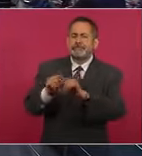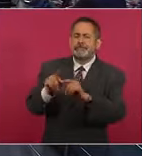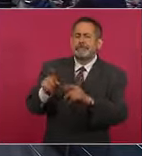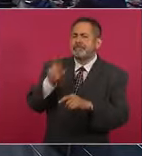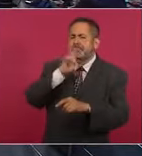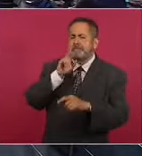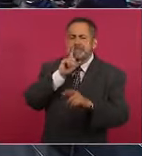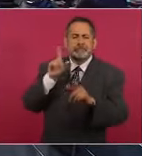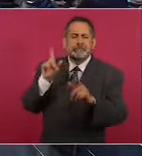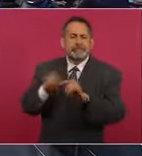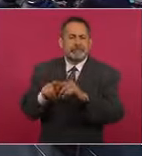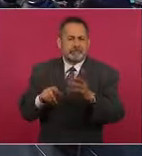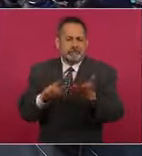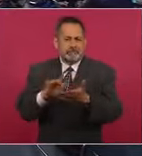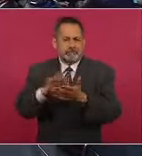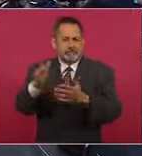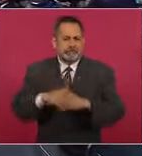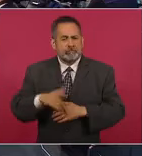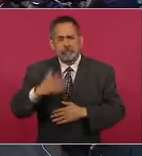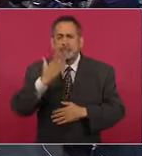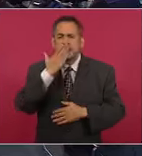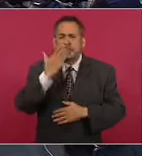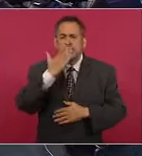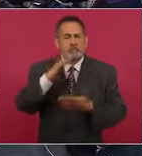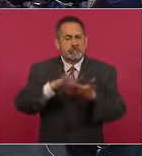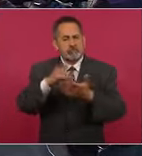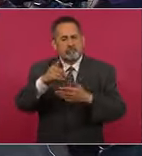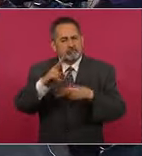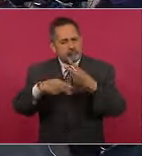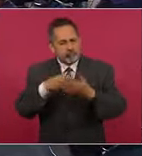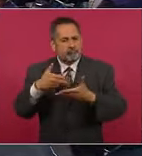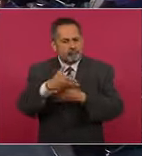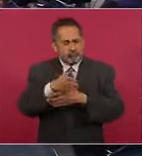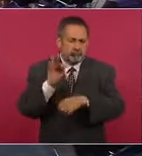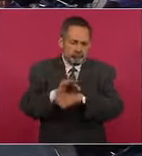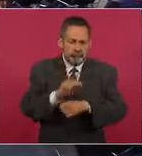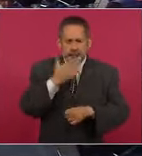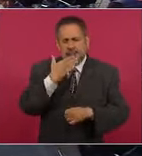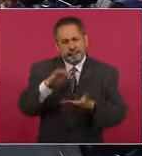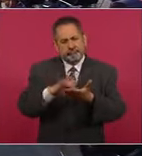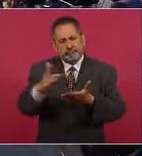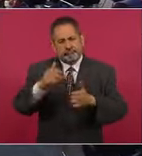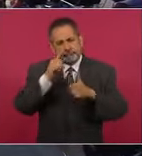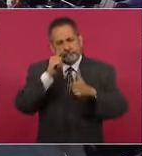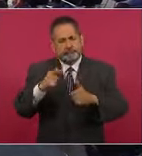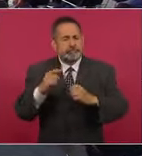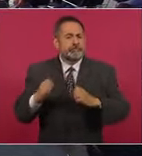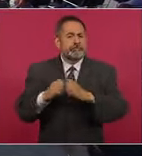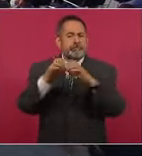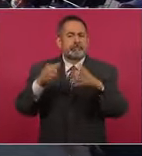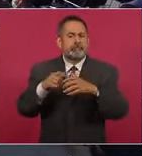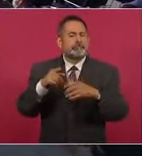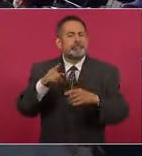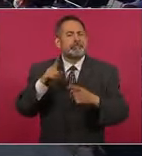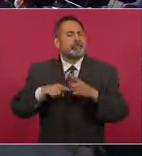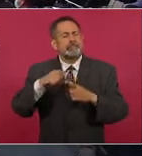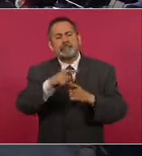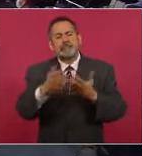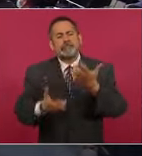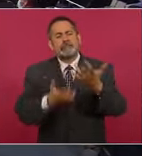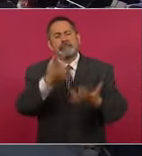presidente, le agradecemos mucho en Sonora su rápida intervención para atender la emergencia por el incendio en la Sierra